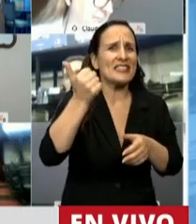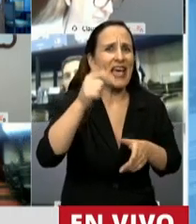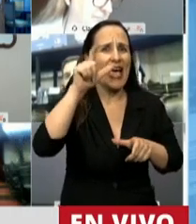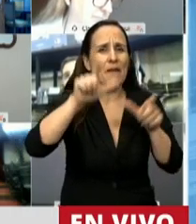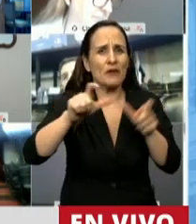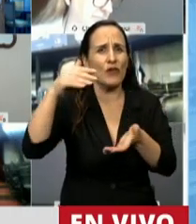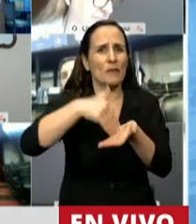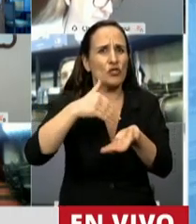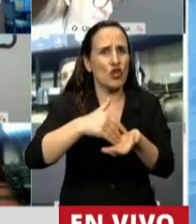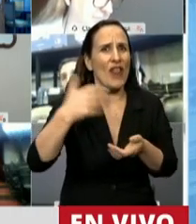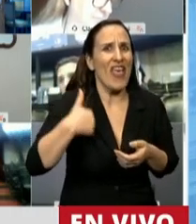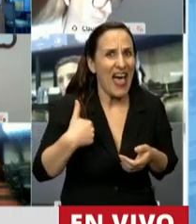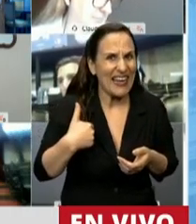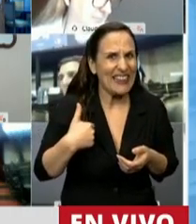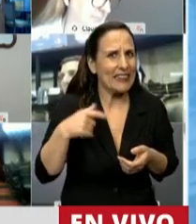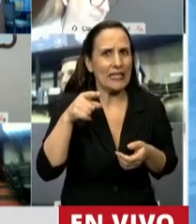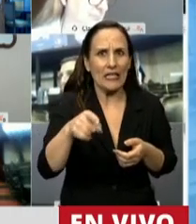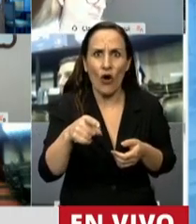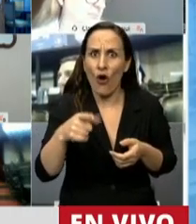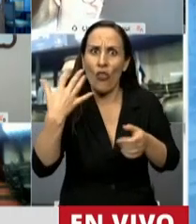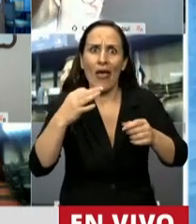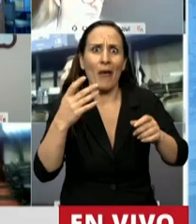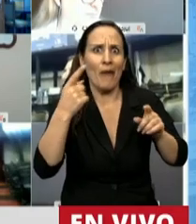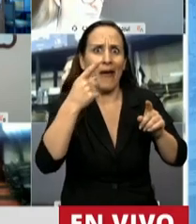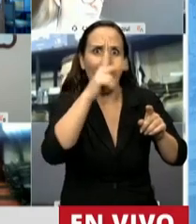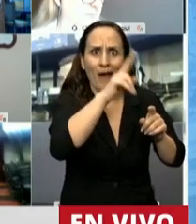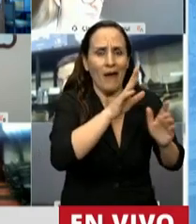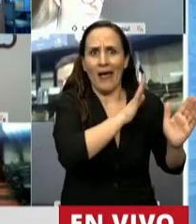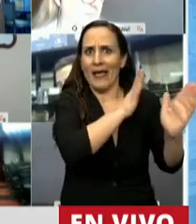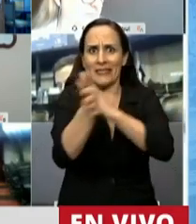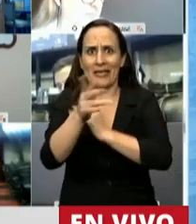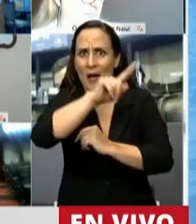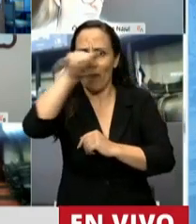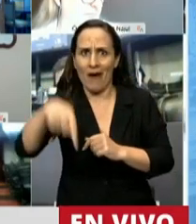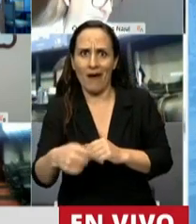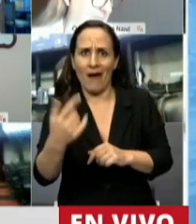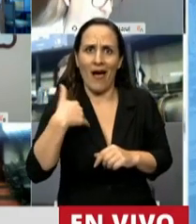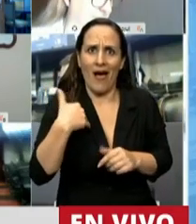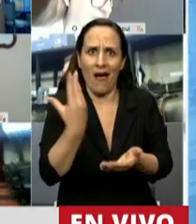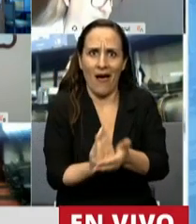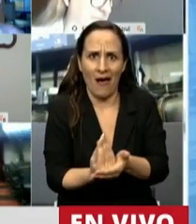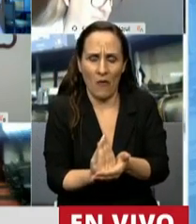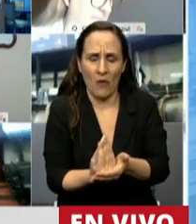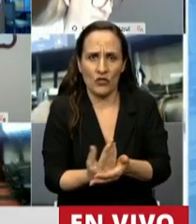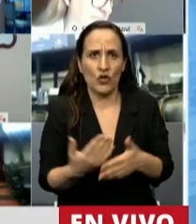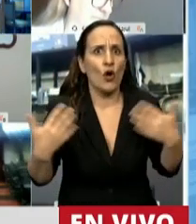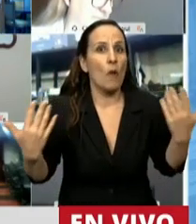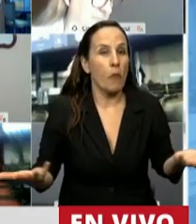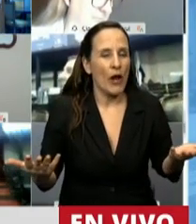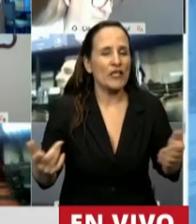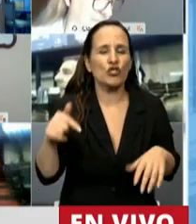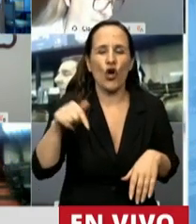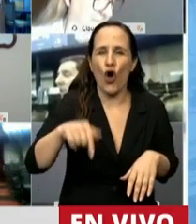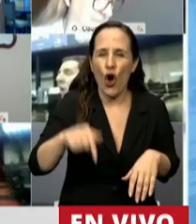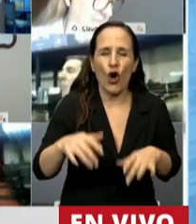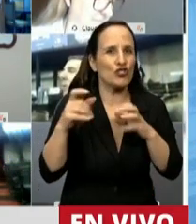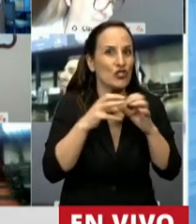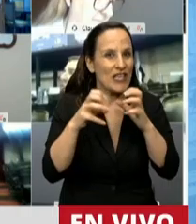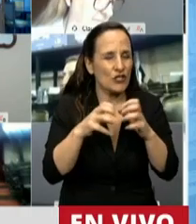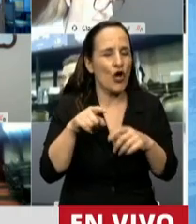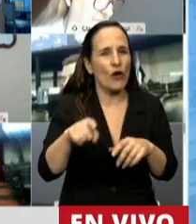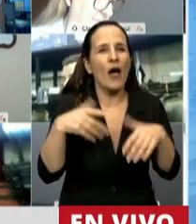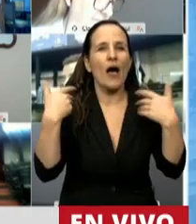argentinos que tuvieron que escaparse de su país y están hoy aquí en la Argentina. Por eso, señor presidente, hoy teníamos en esta sesión la